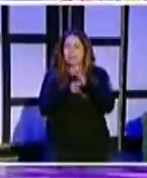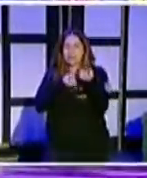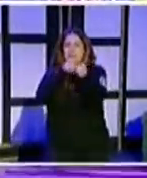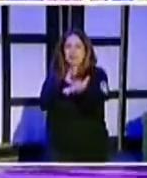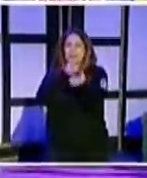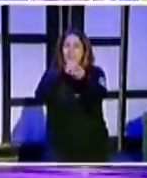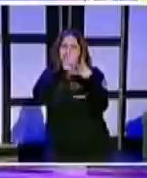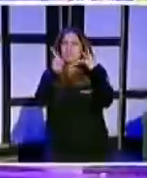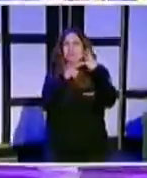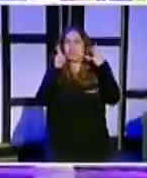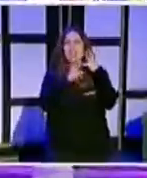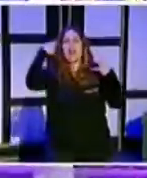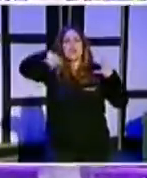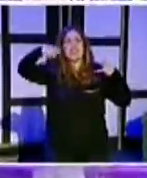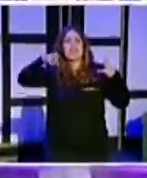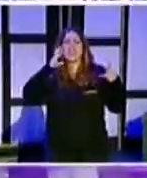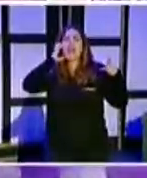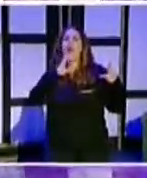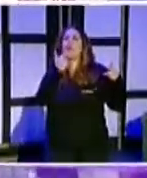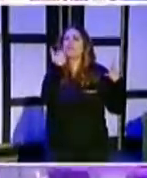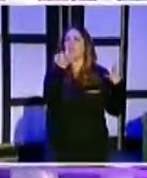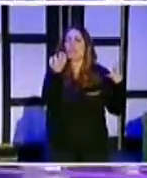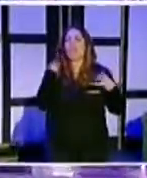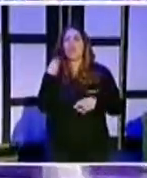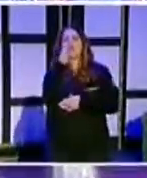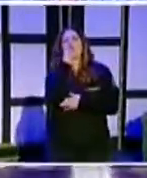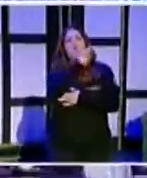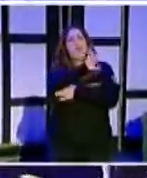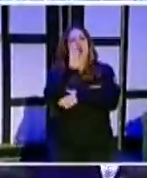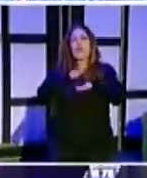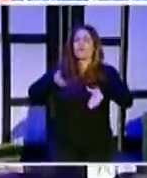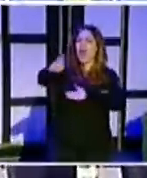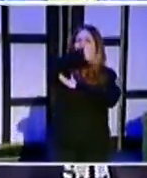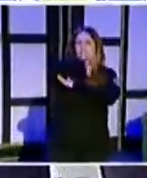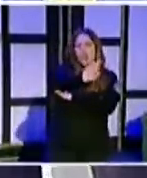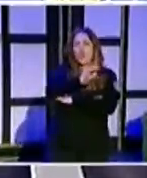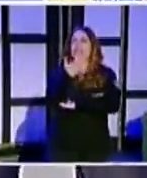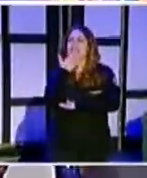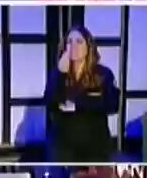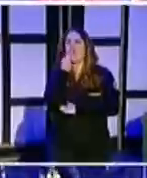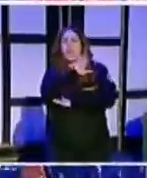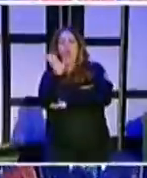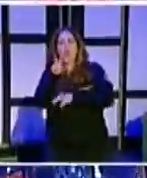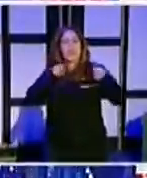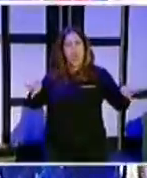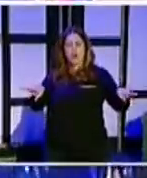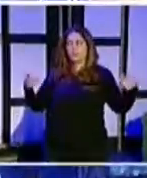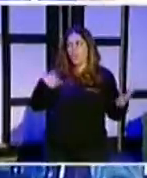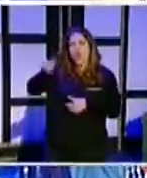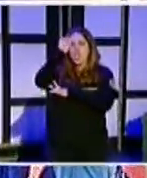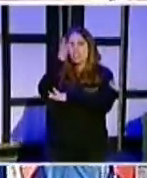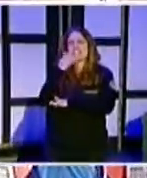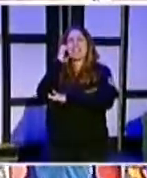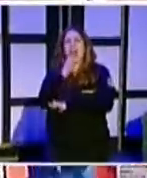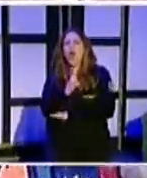Comenzamos con Rajoy y con la perla que soltó. Cuanto mejor para todos y cuanto mejor peor. Yo no sé si él es más